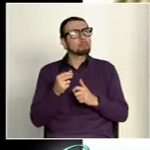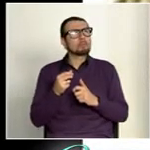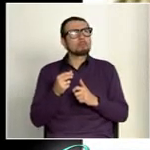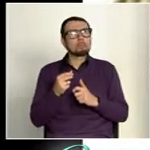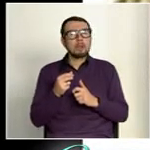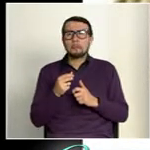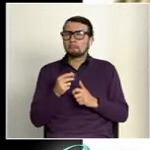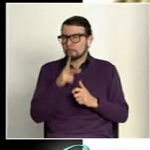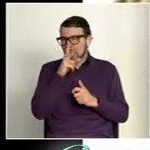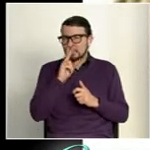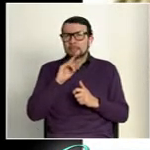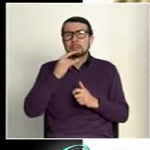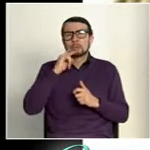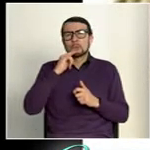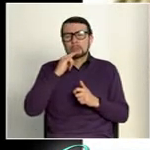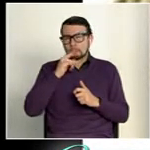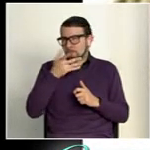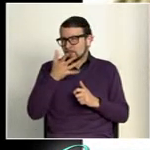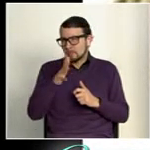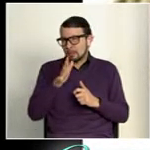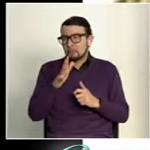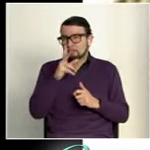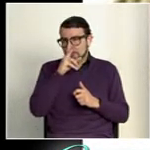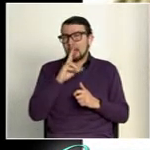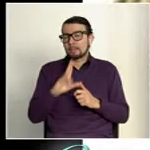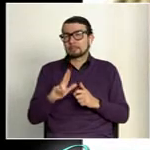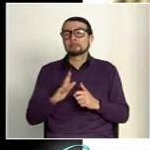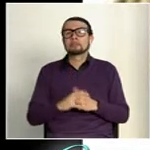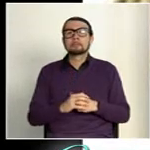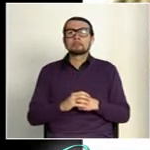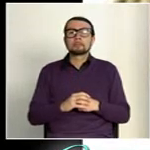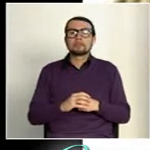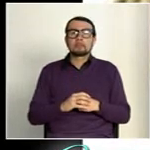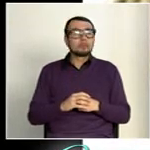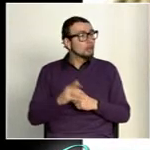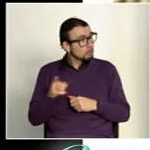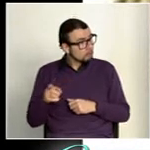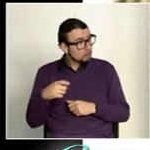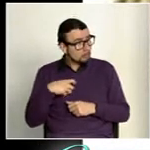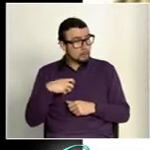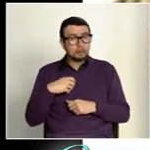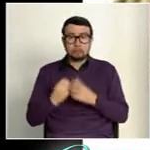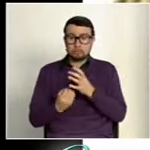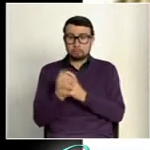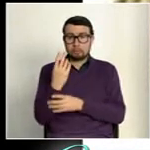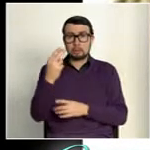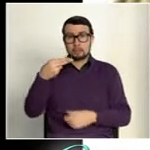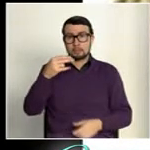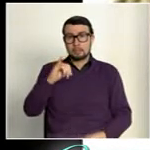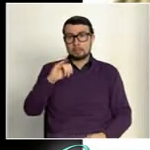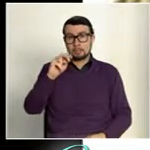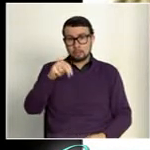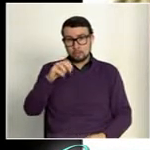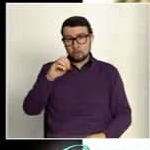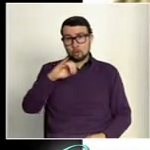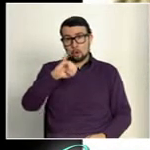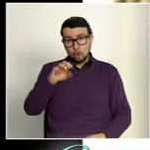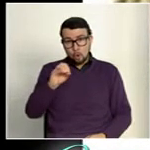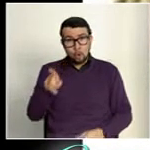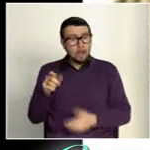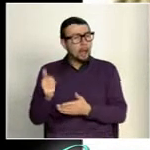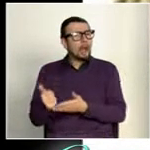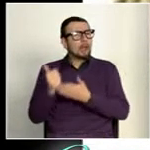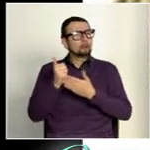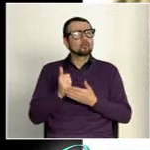saborcito anisado. Excelente, excelente. Tiene propiedades. Además, el hinojo tiene otra propiedad. El hinojo ayuda